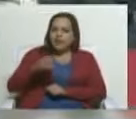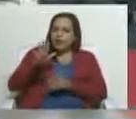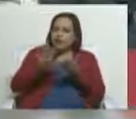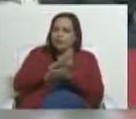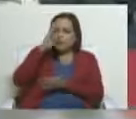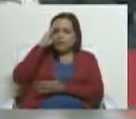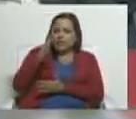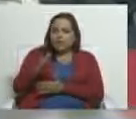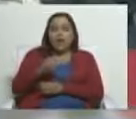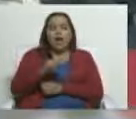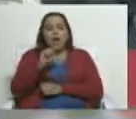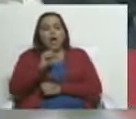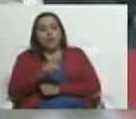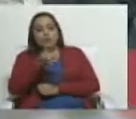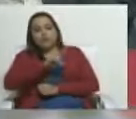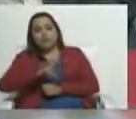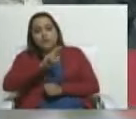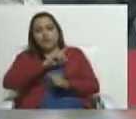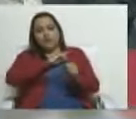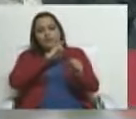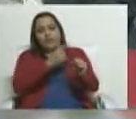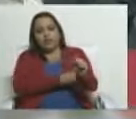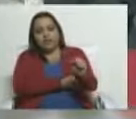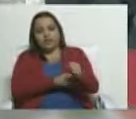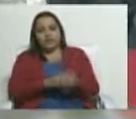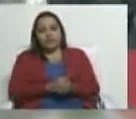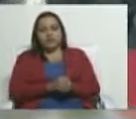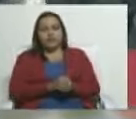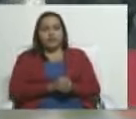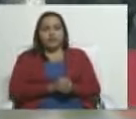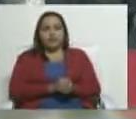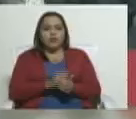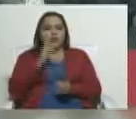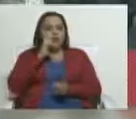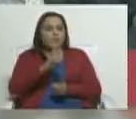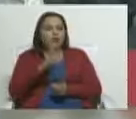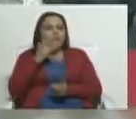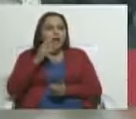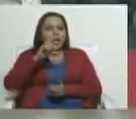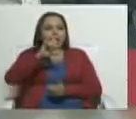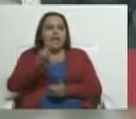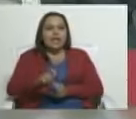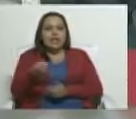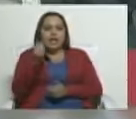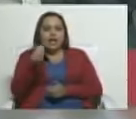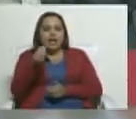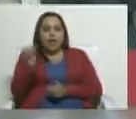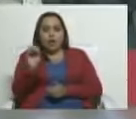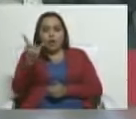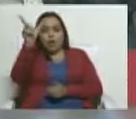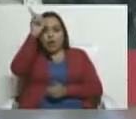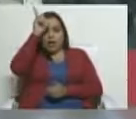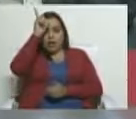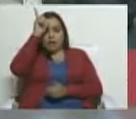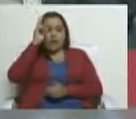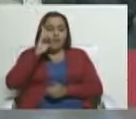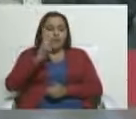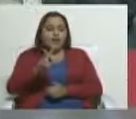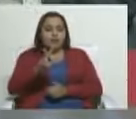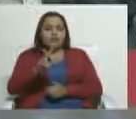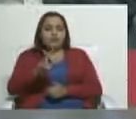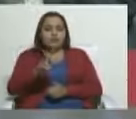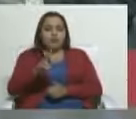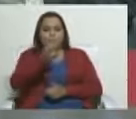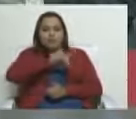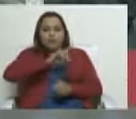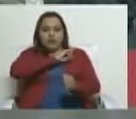la fuerza. Es decir, el fascismo logra imponerse. Cuando tú ves el caso del modelo italiano y el modelo alemán, ves que se imponen a través de la